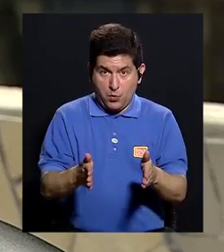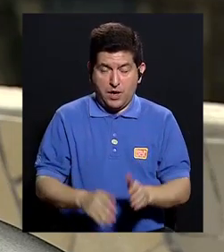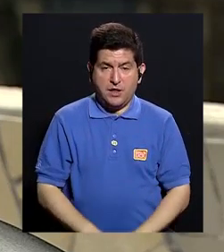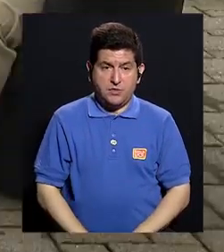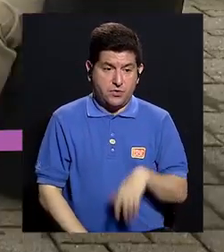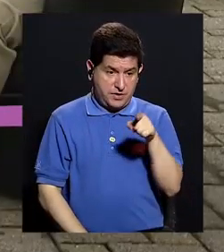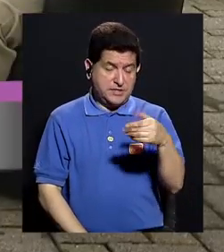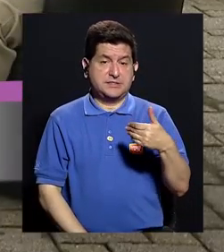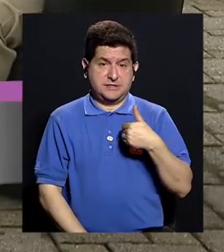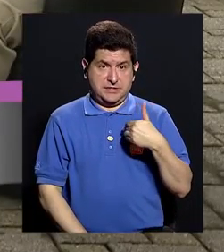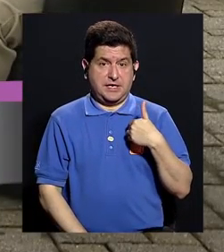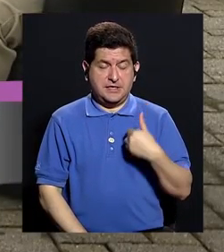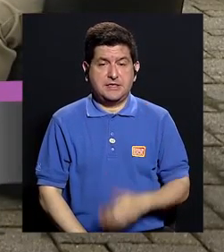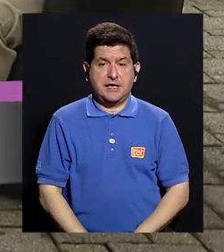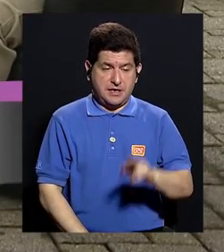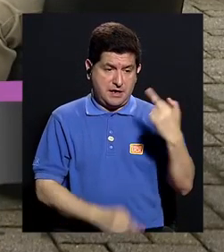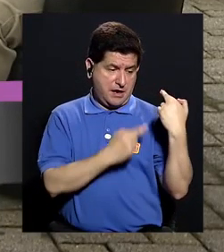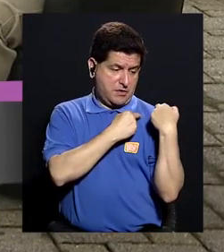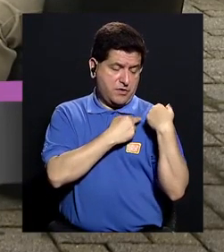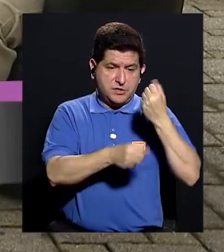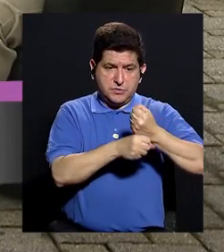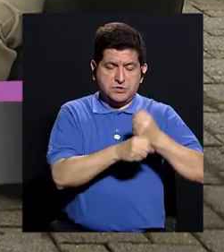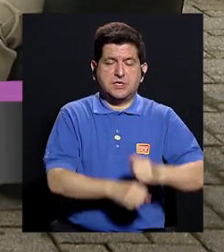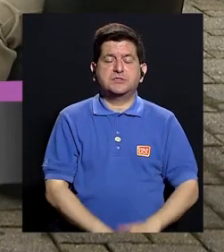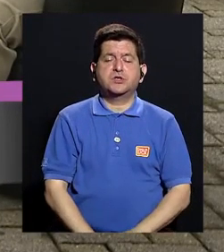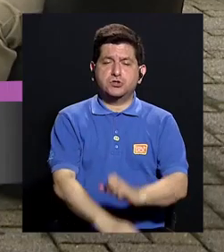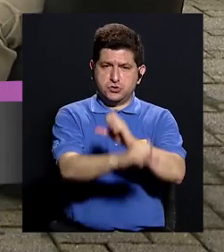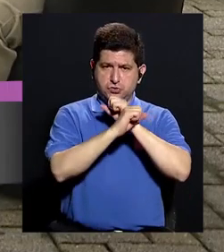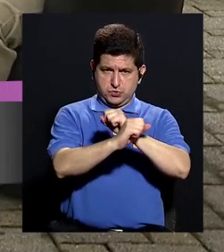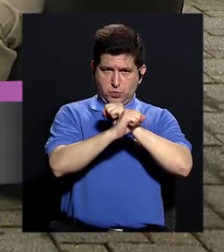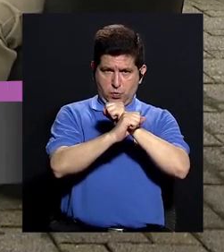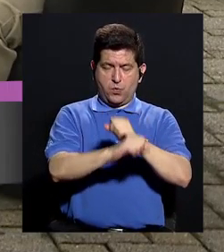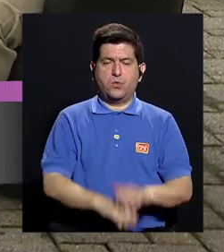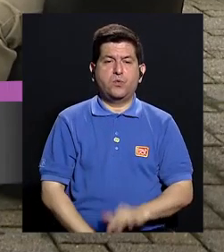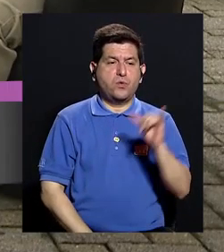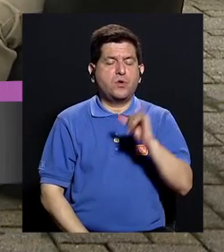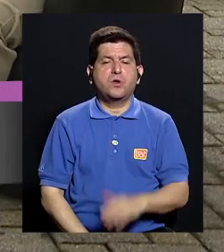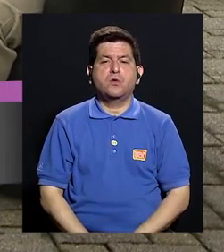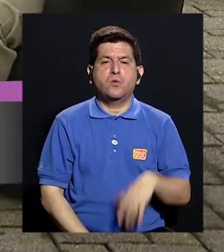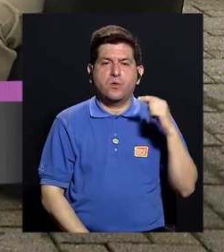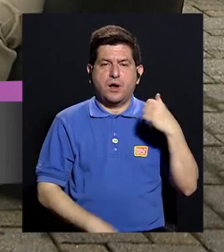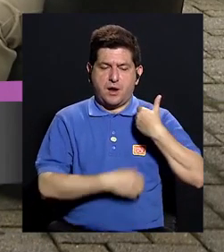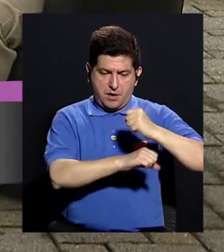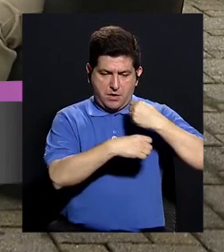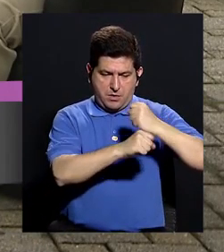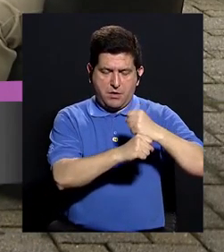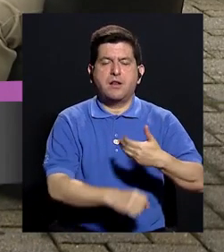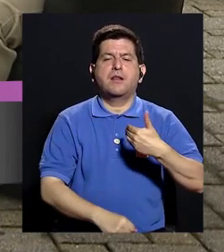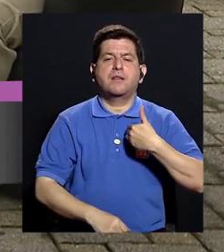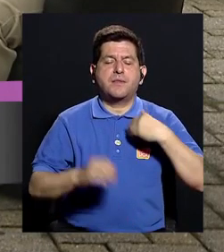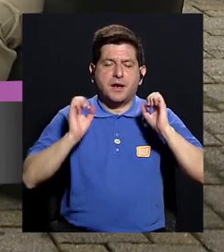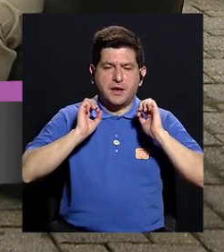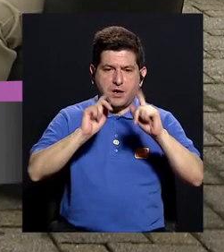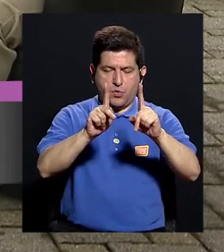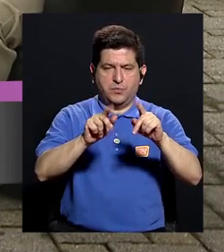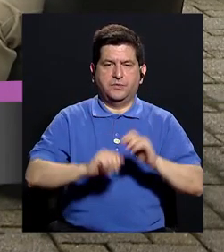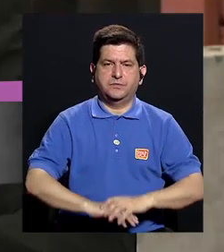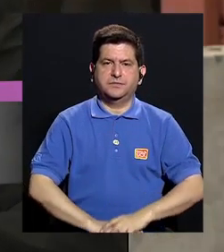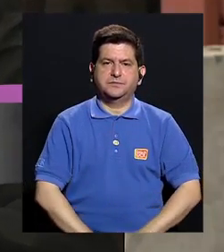a la que le debe su trabajo están siendo garantizados. Entonces, también los gobiernos locales tienen que tener esos